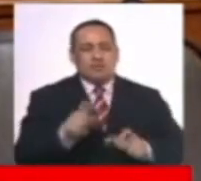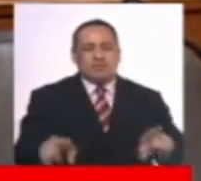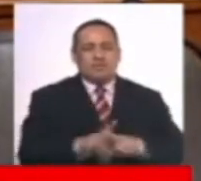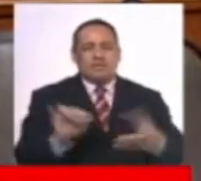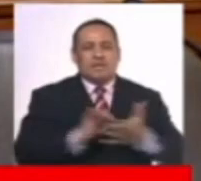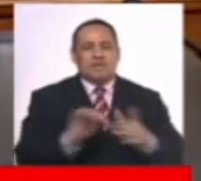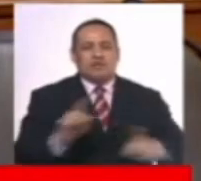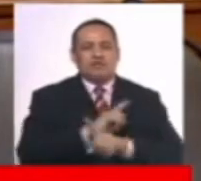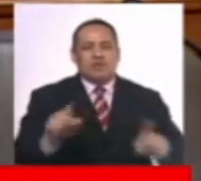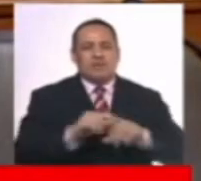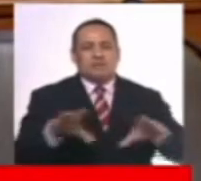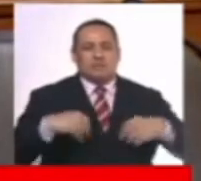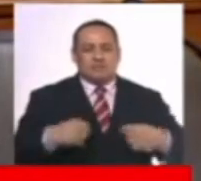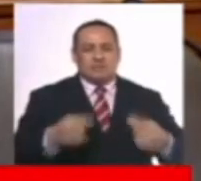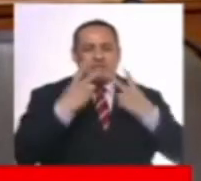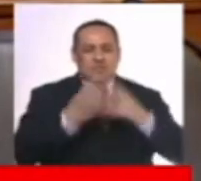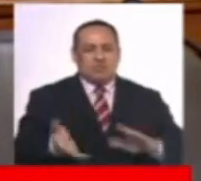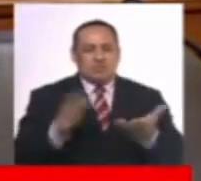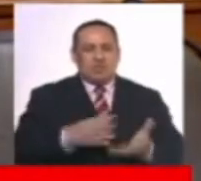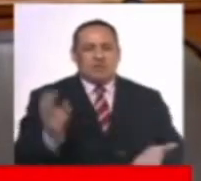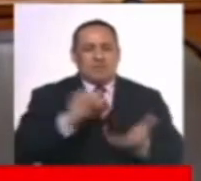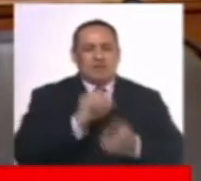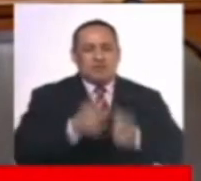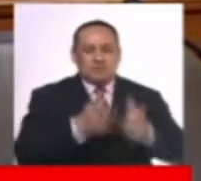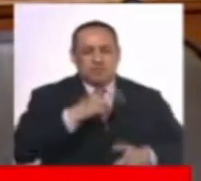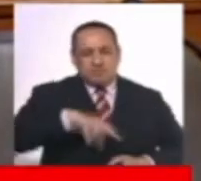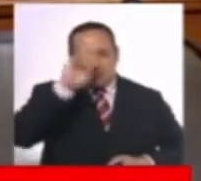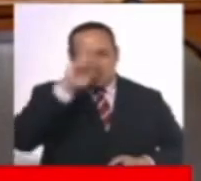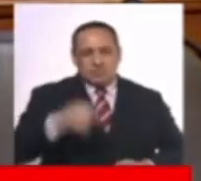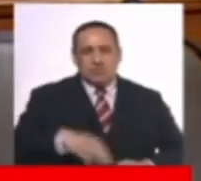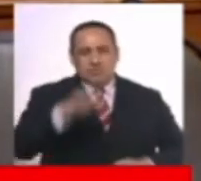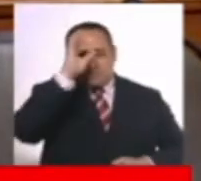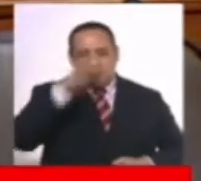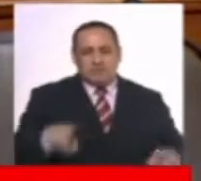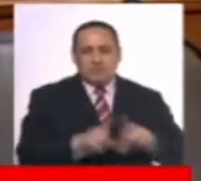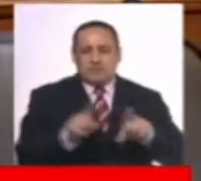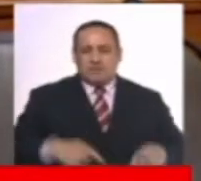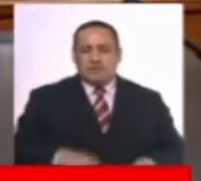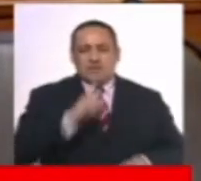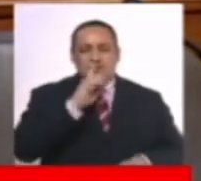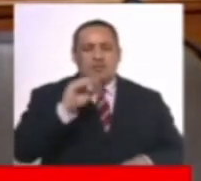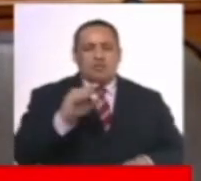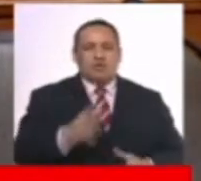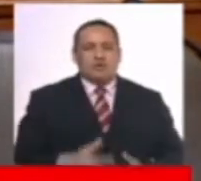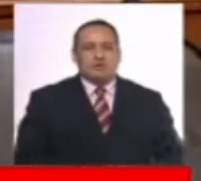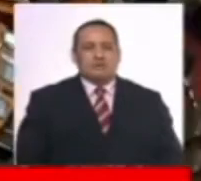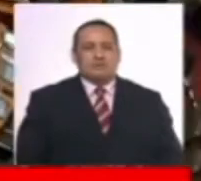No permitamos que mueran más peruanos inocentes. ¡A callarse la boca!